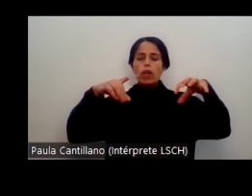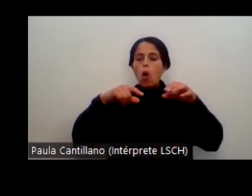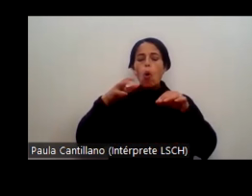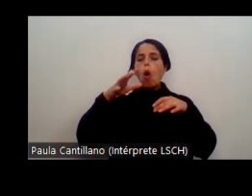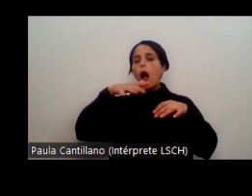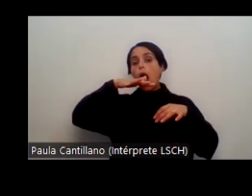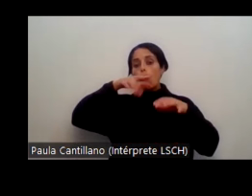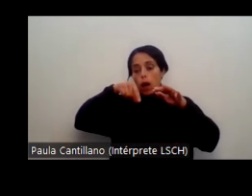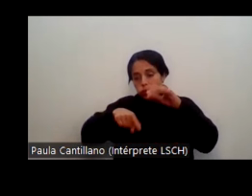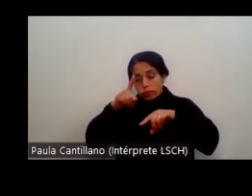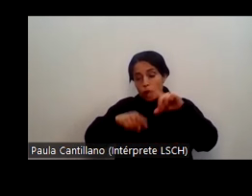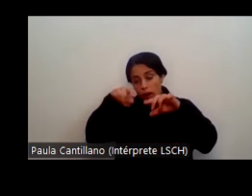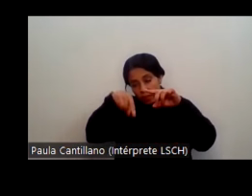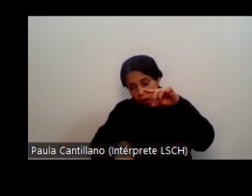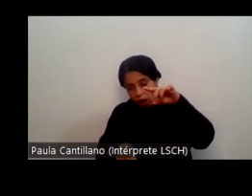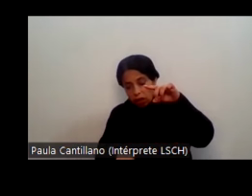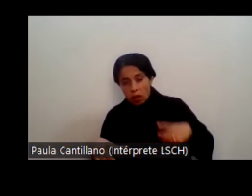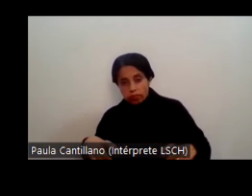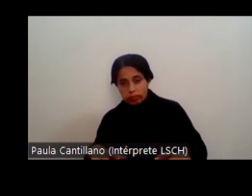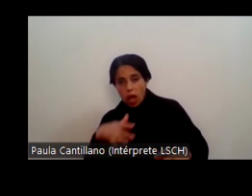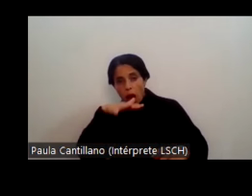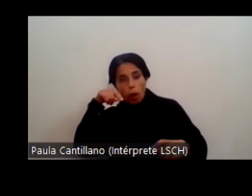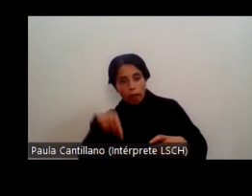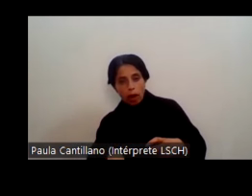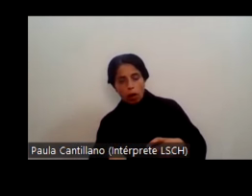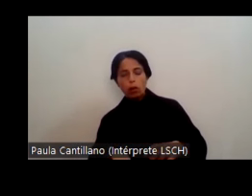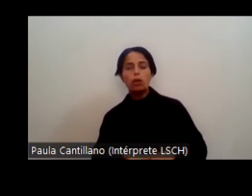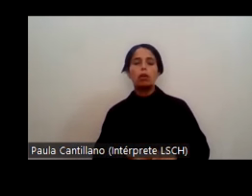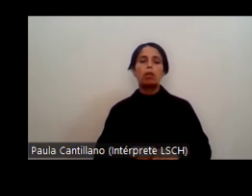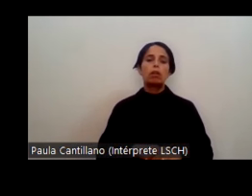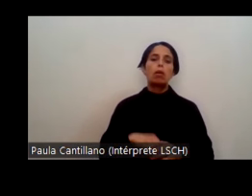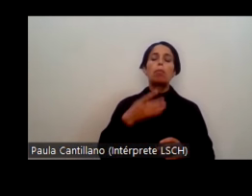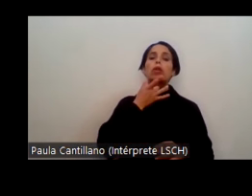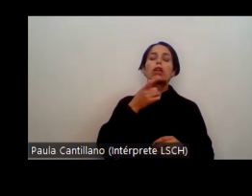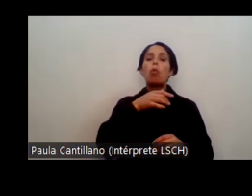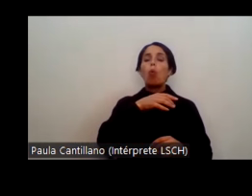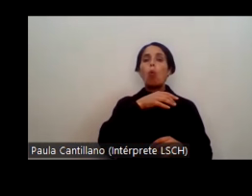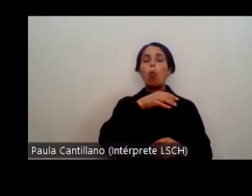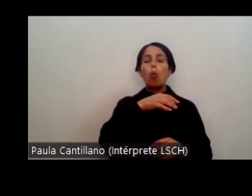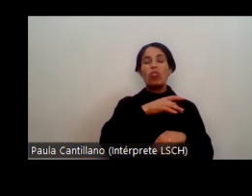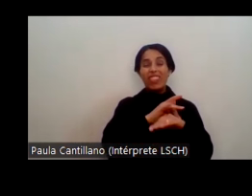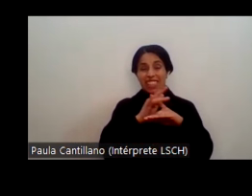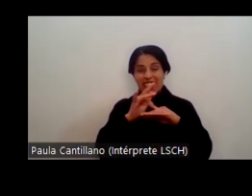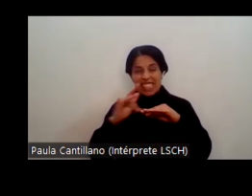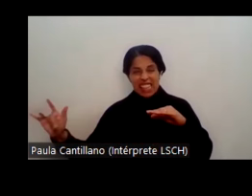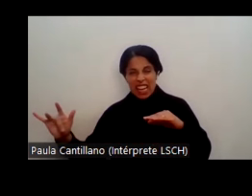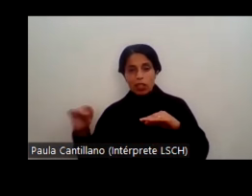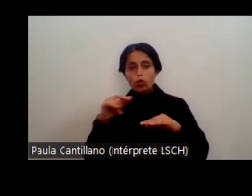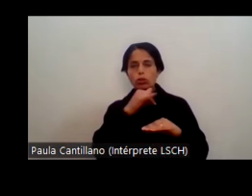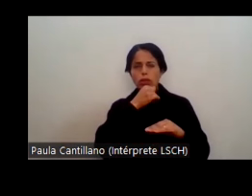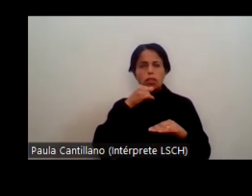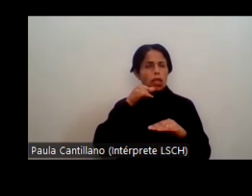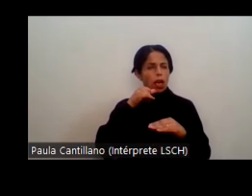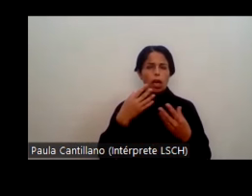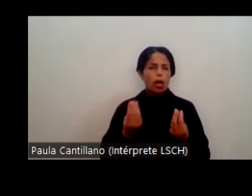subterránea, porque finalmente en un desierto como este era